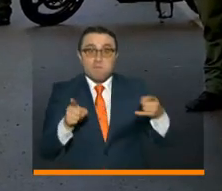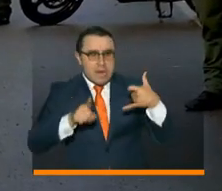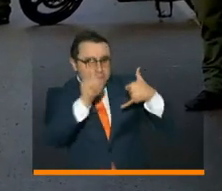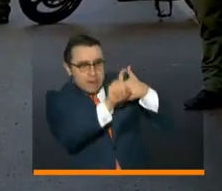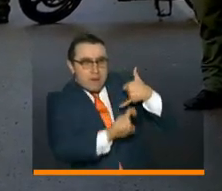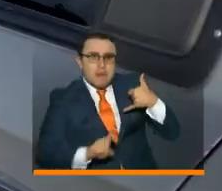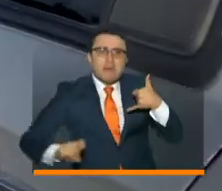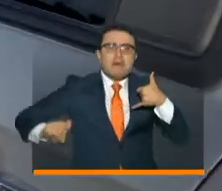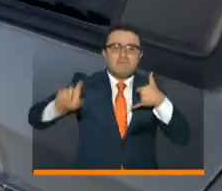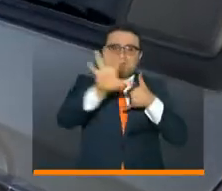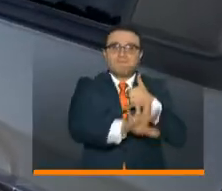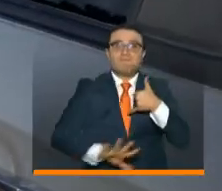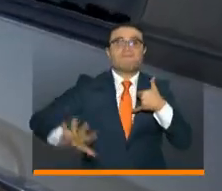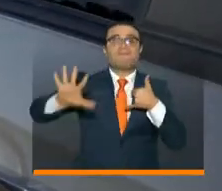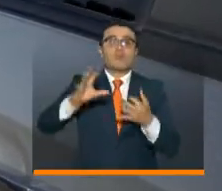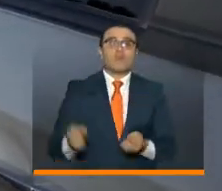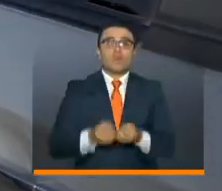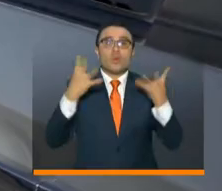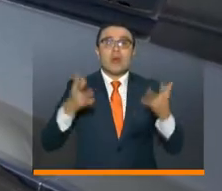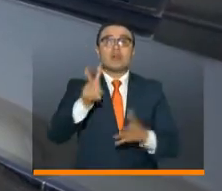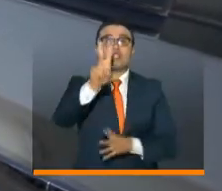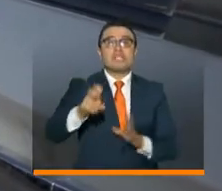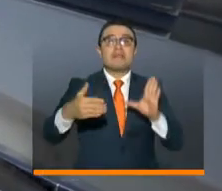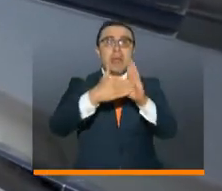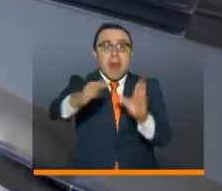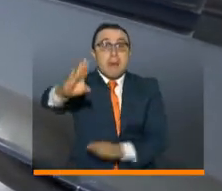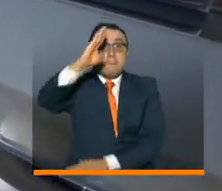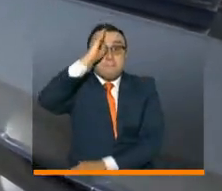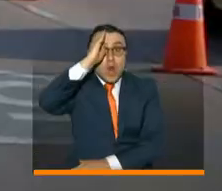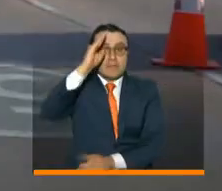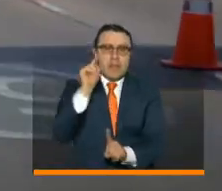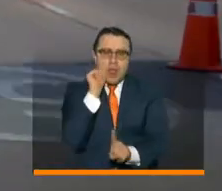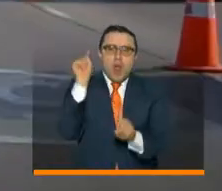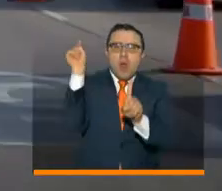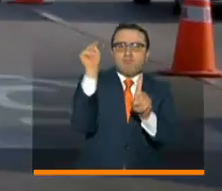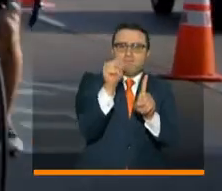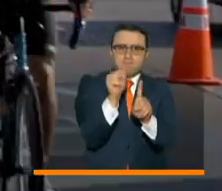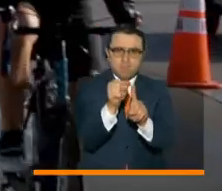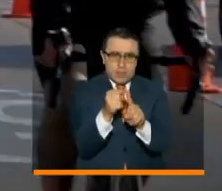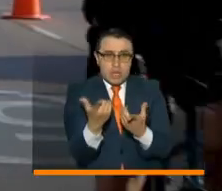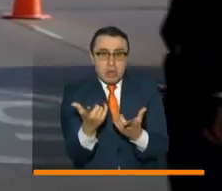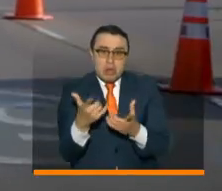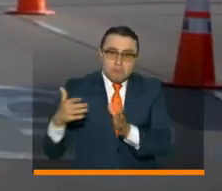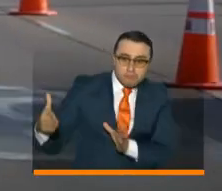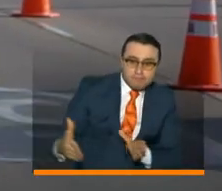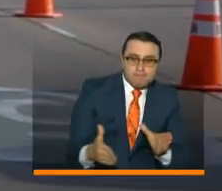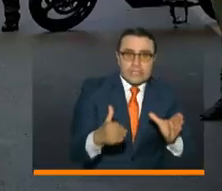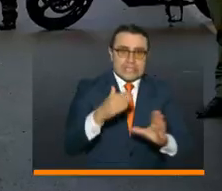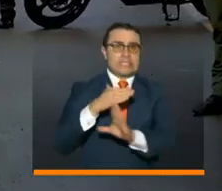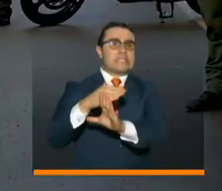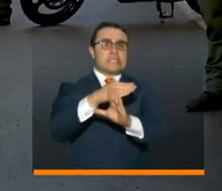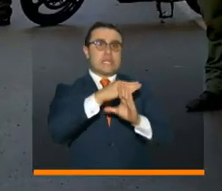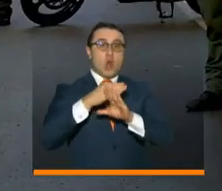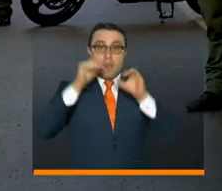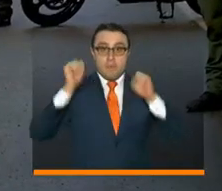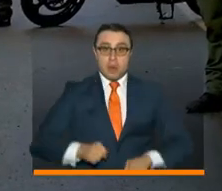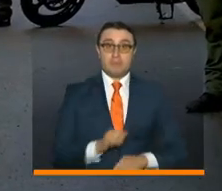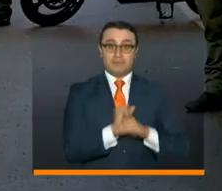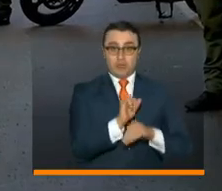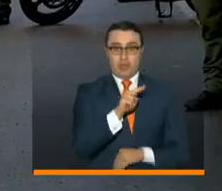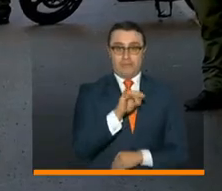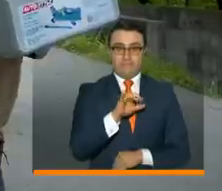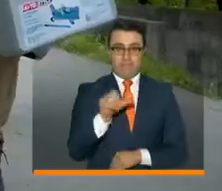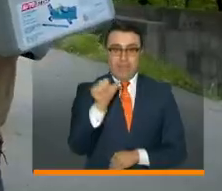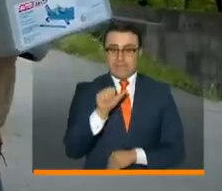diferentes vías del territorio con 7.000 uniformados para asegurar los diferentes corredores viales. Desde el Invías y la ANI